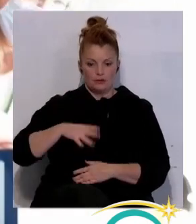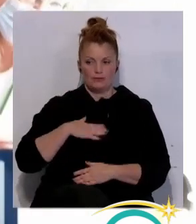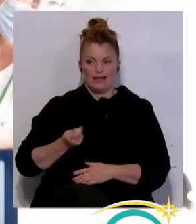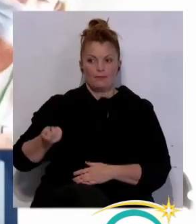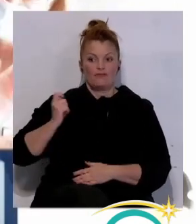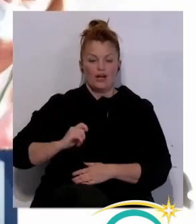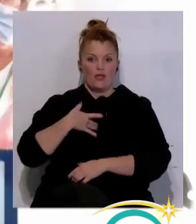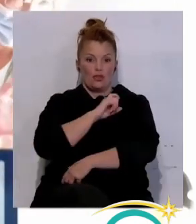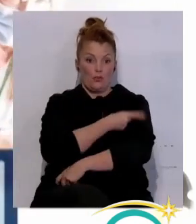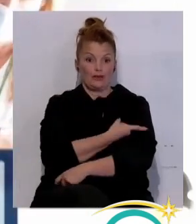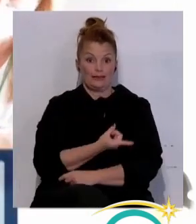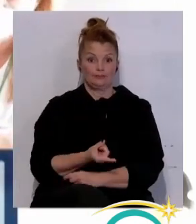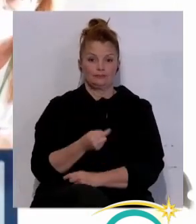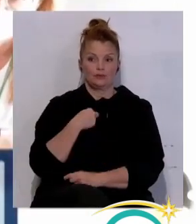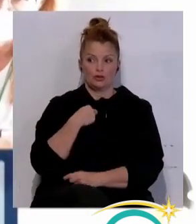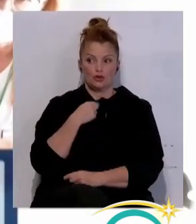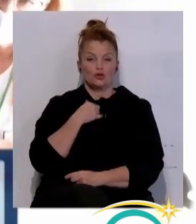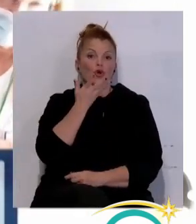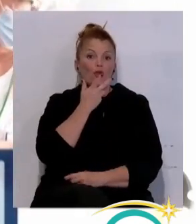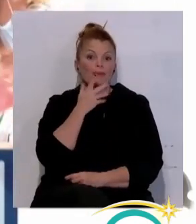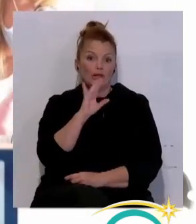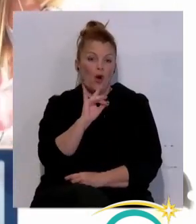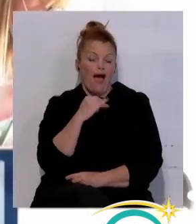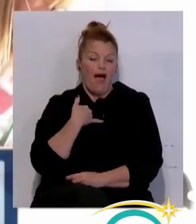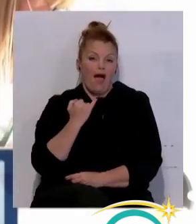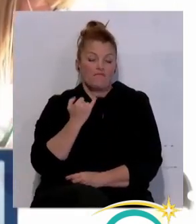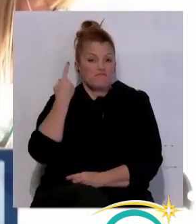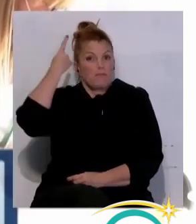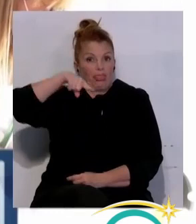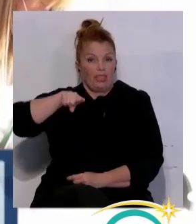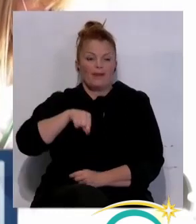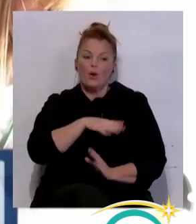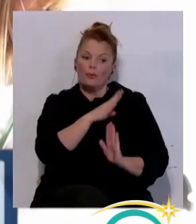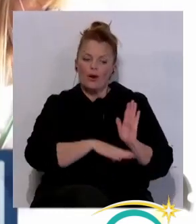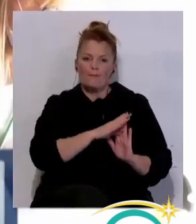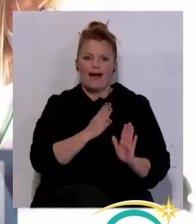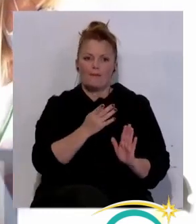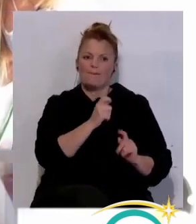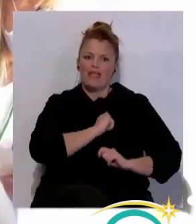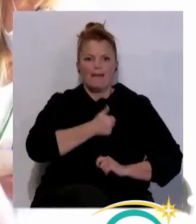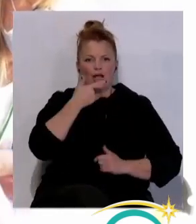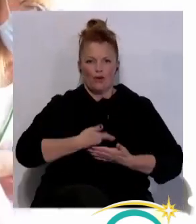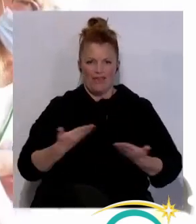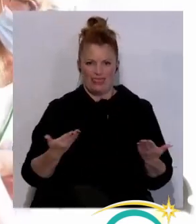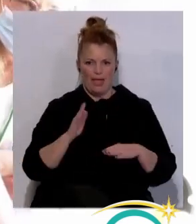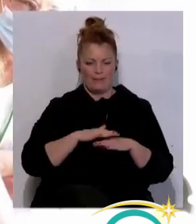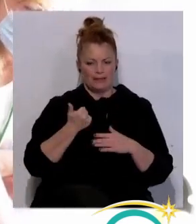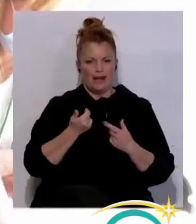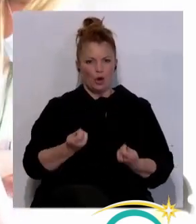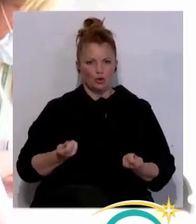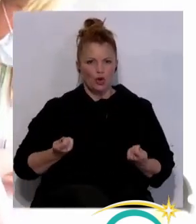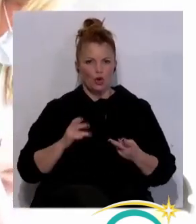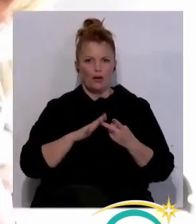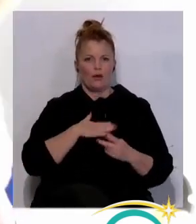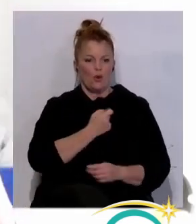del deporte, quiere decir que ciertos conocimientos tengo, pero sí que es verdad que este programa me da la confianza que tengo que tener de cara a estar controlado, a ver